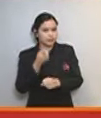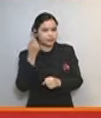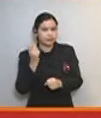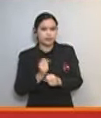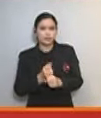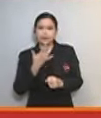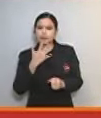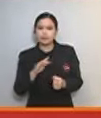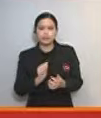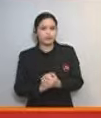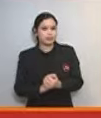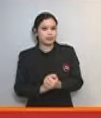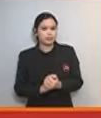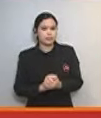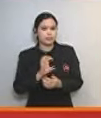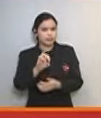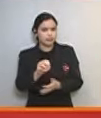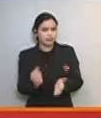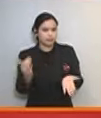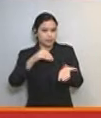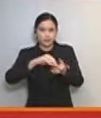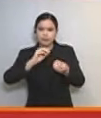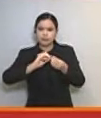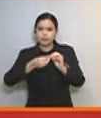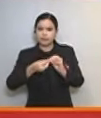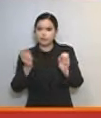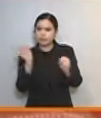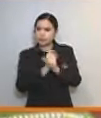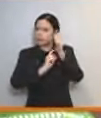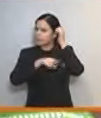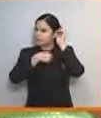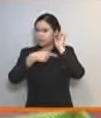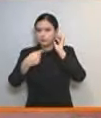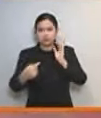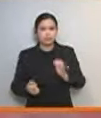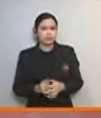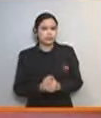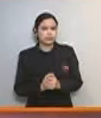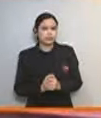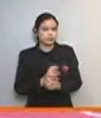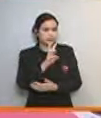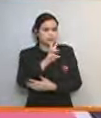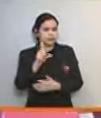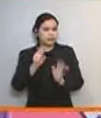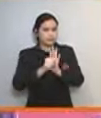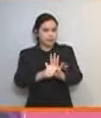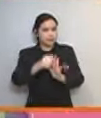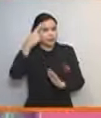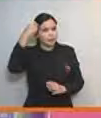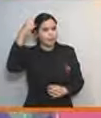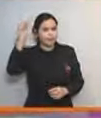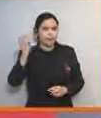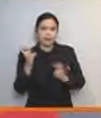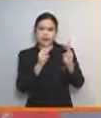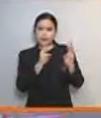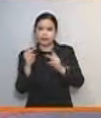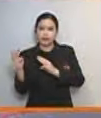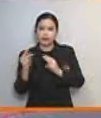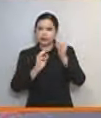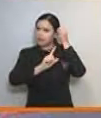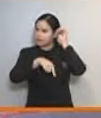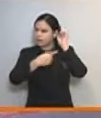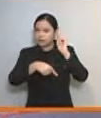es, suerte, el 0. Con mucho gusto reitero, el número ganador en la diaria es el 61 con su símbolo de sueños,